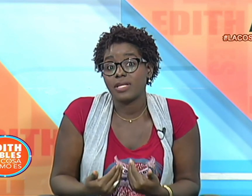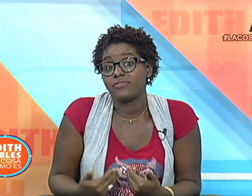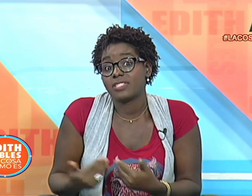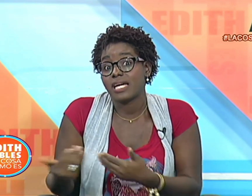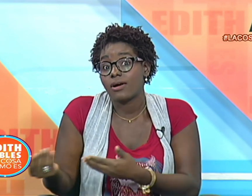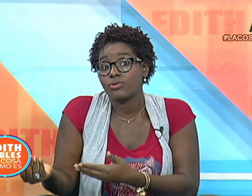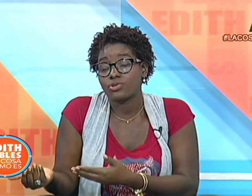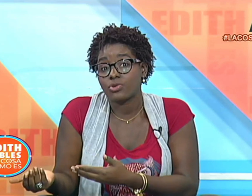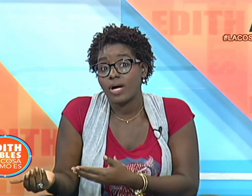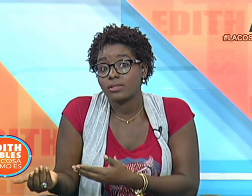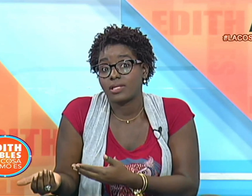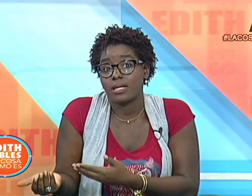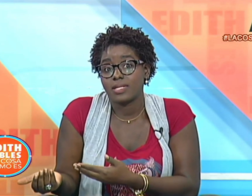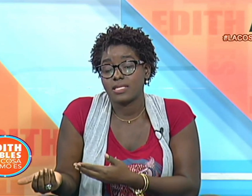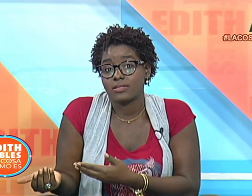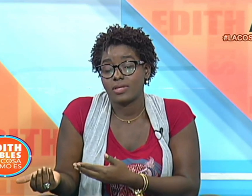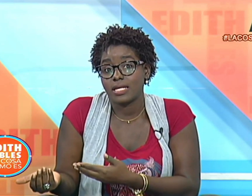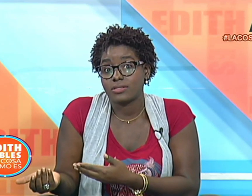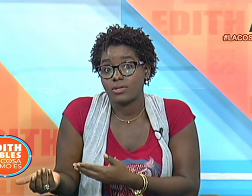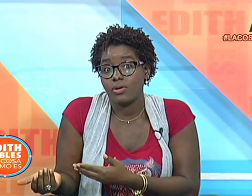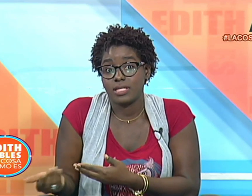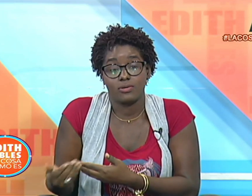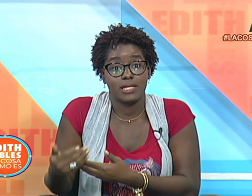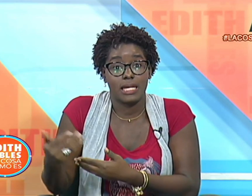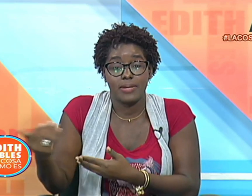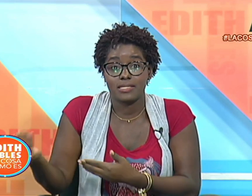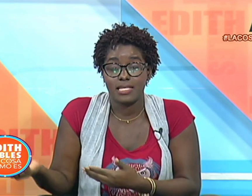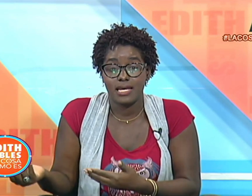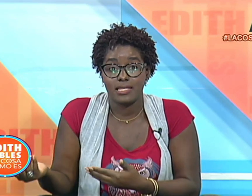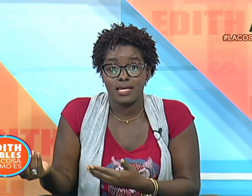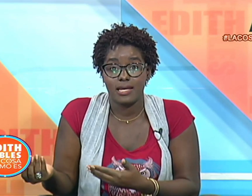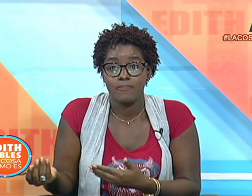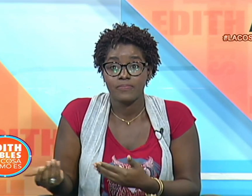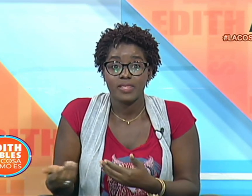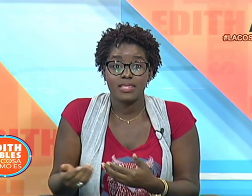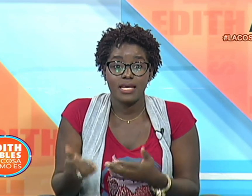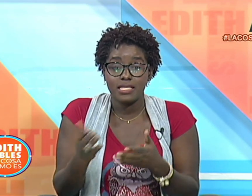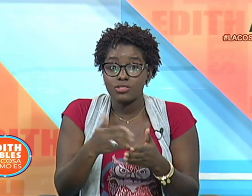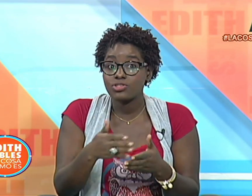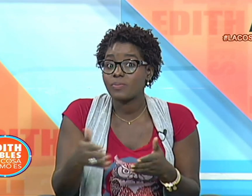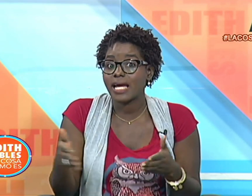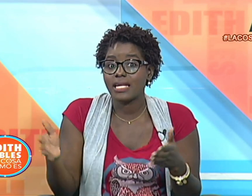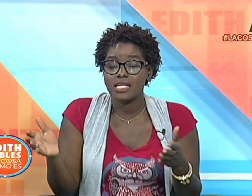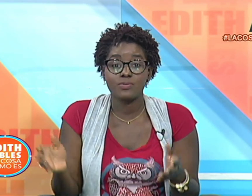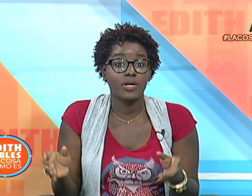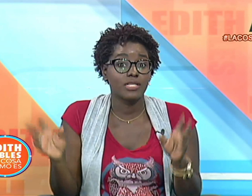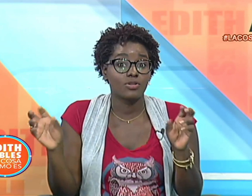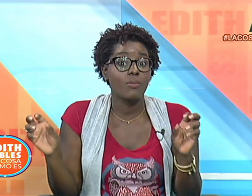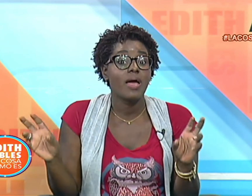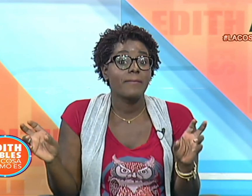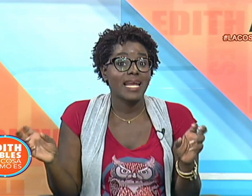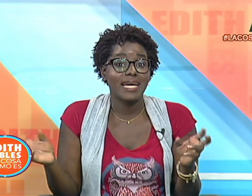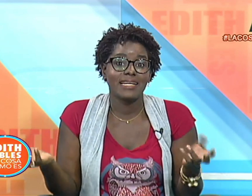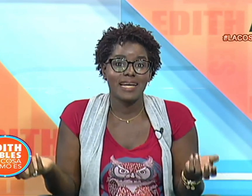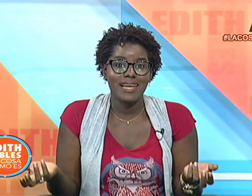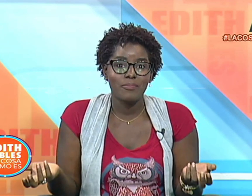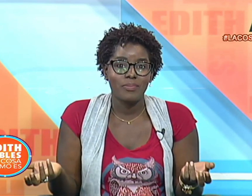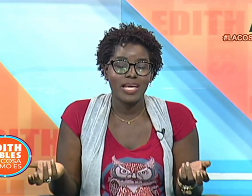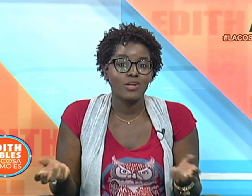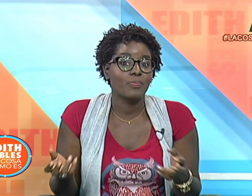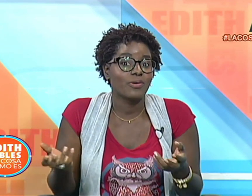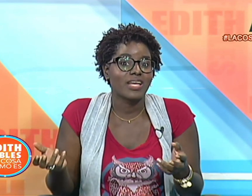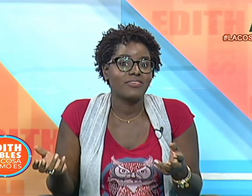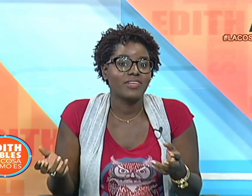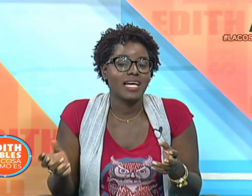dejar de beneficiar a unos cuantos a través de exoneraciones oa través de estos mecanismos que son para generar